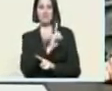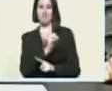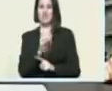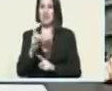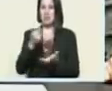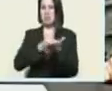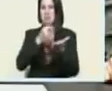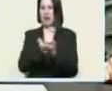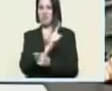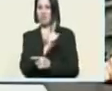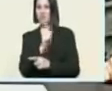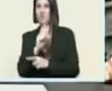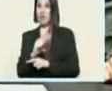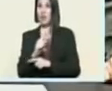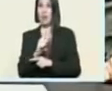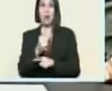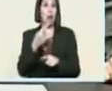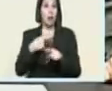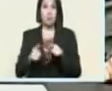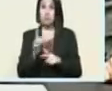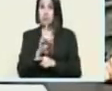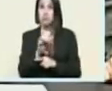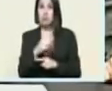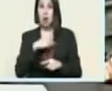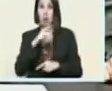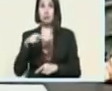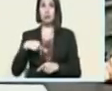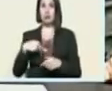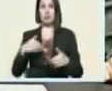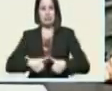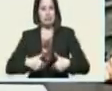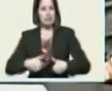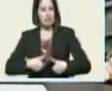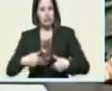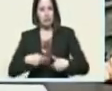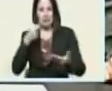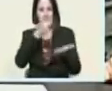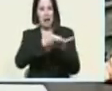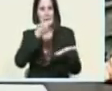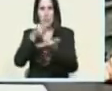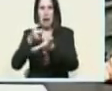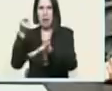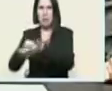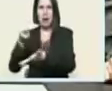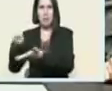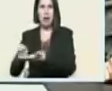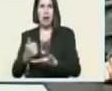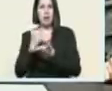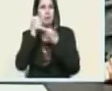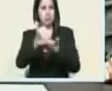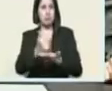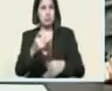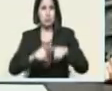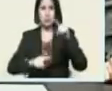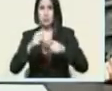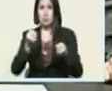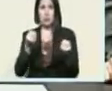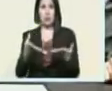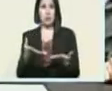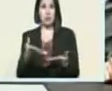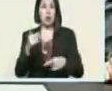no, nosotros parimos, compadre. Y siempre las riquezas de la patria, los recursos de la patria estarán puestos al